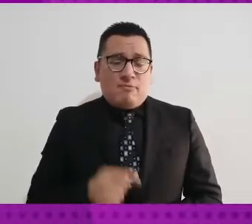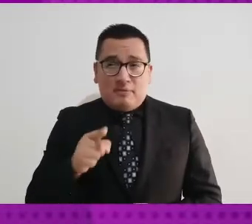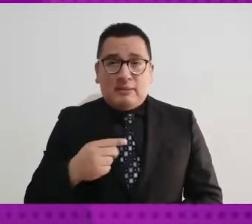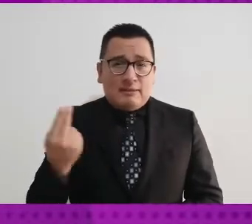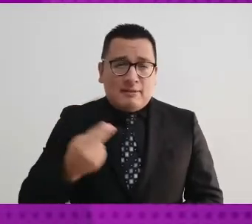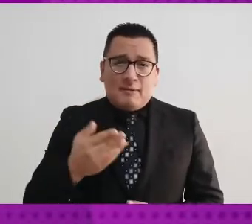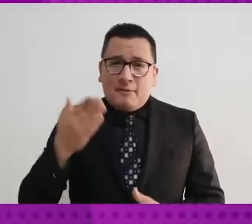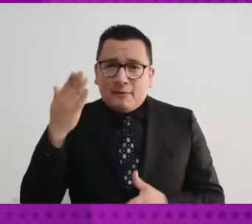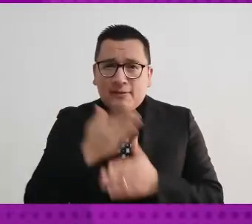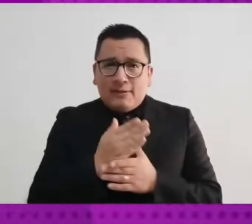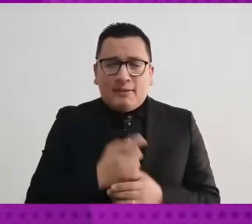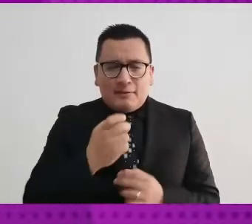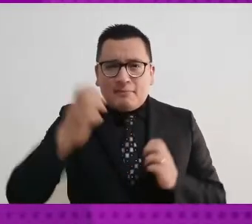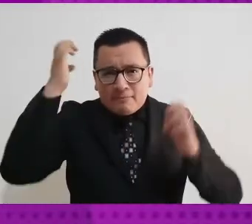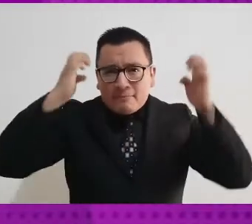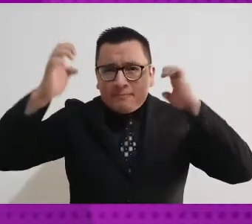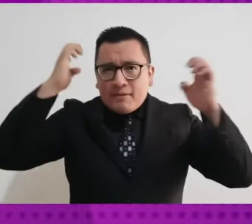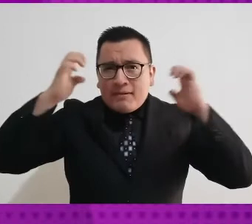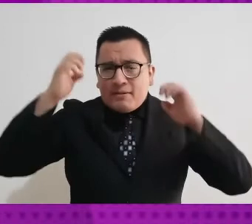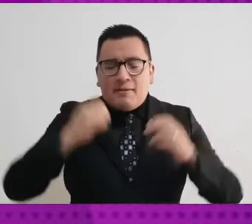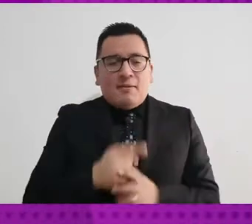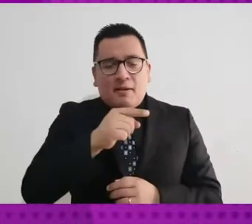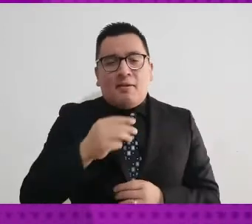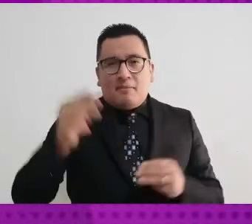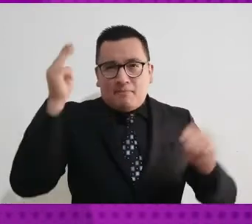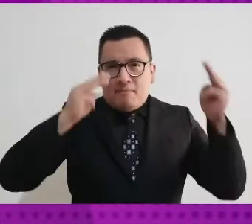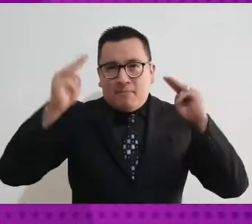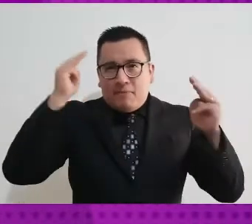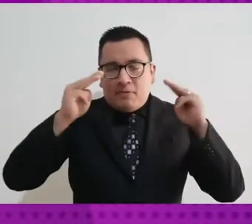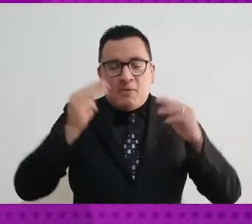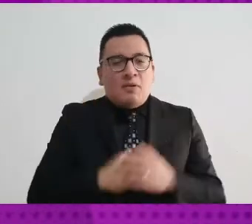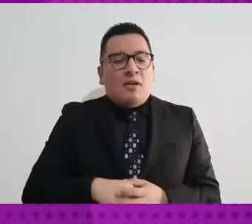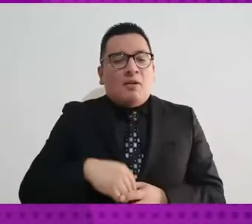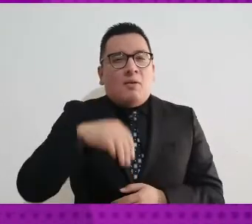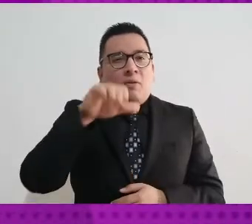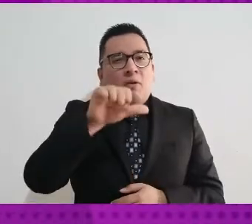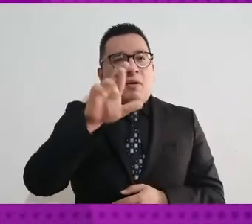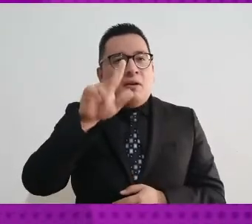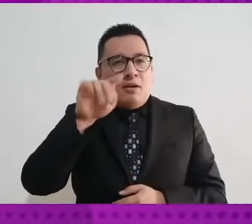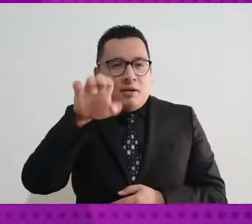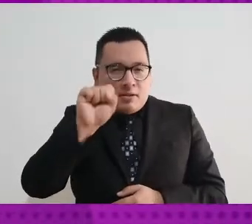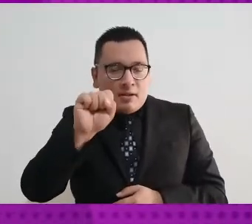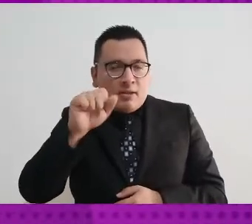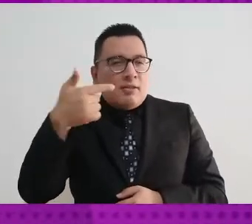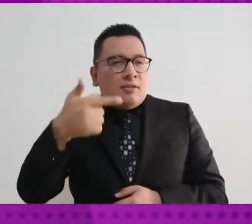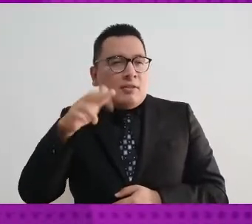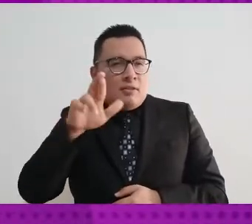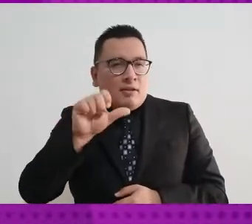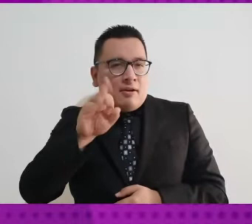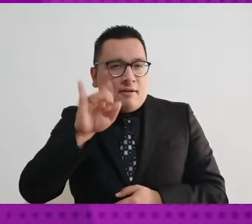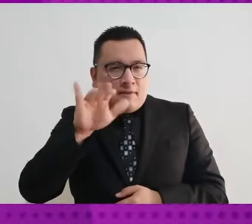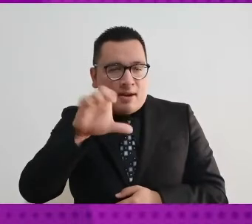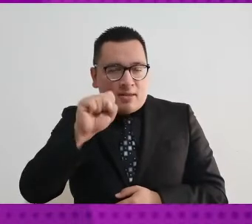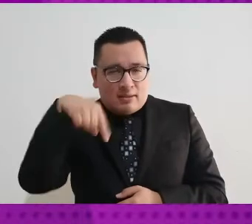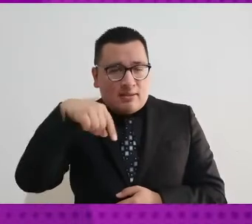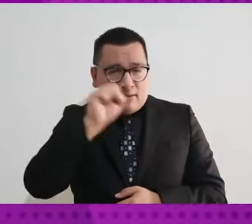se pueden perder esta exposición. Está en el Museo de Artes Gráficas aquí en la ciudad de Saltillo y